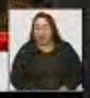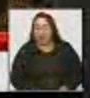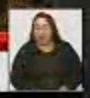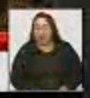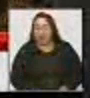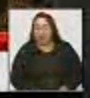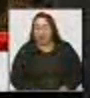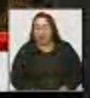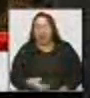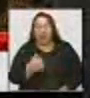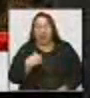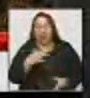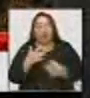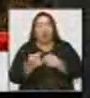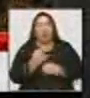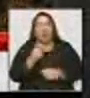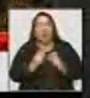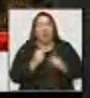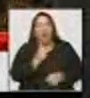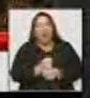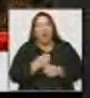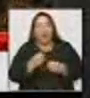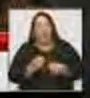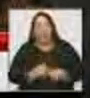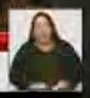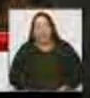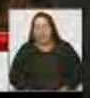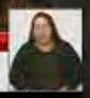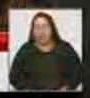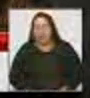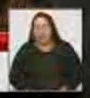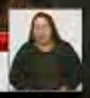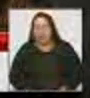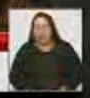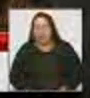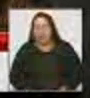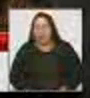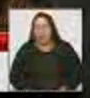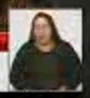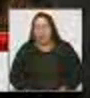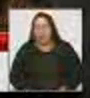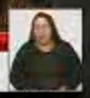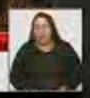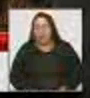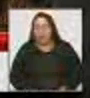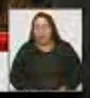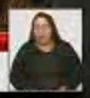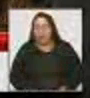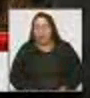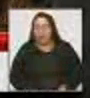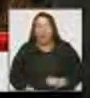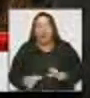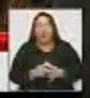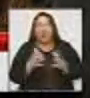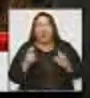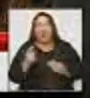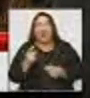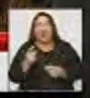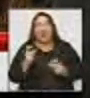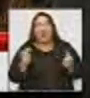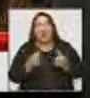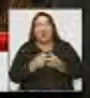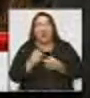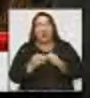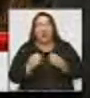trabajadores, porque, señor presidente, le estamos haciendo un grave daño a los trabajadores. Esta comisión de